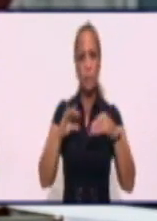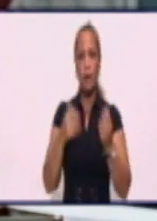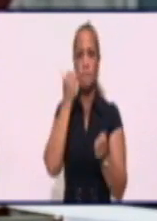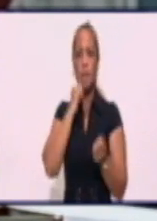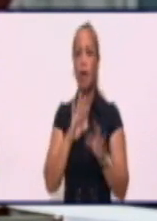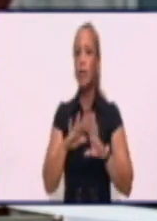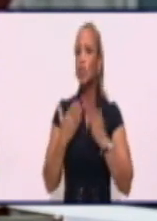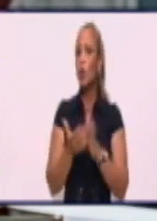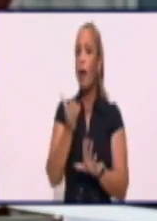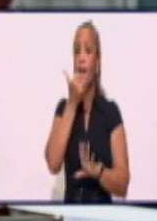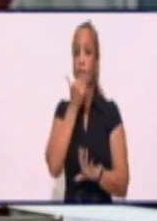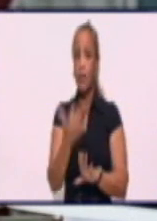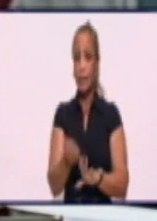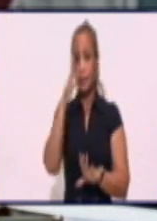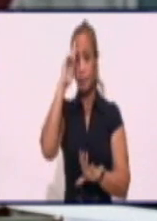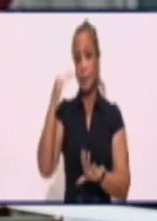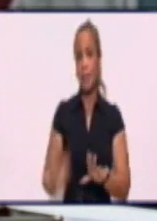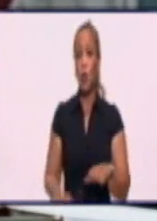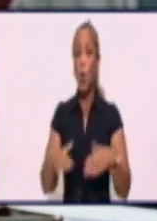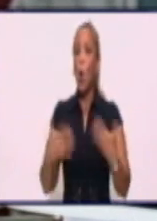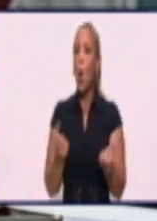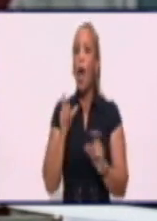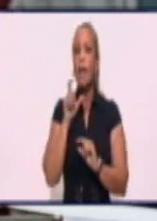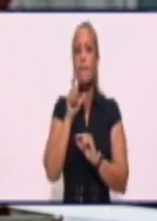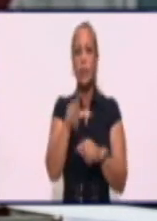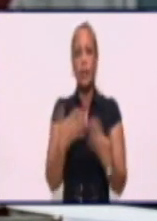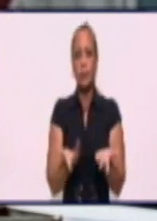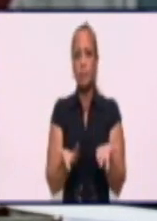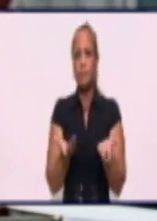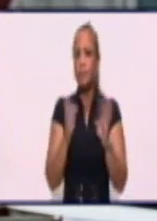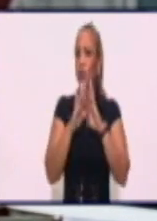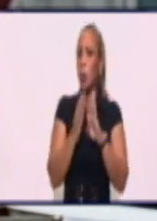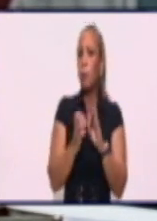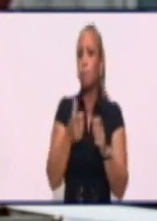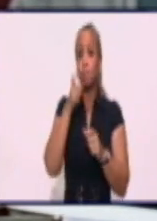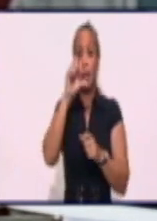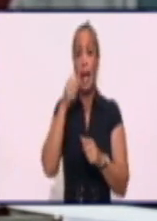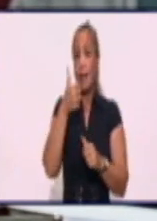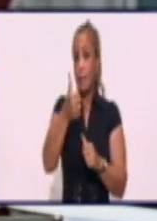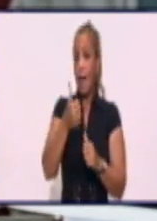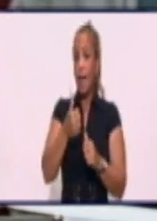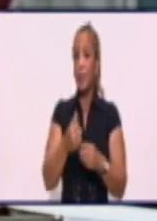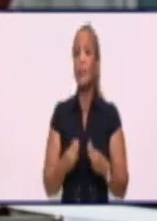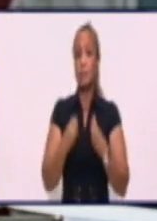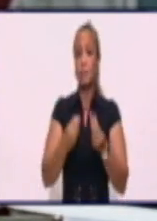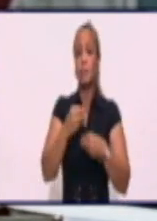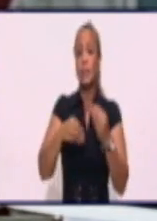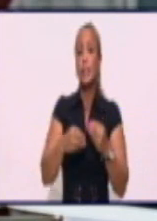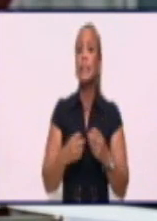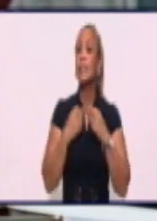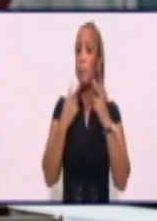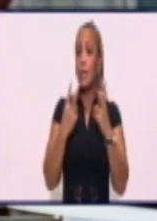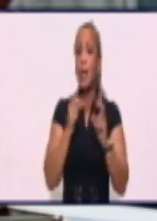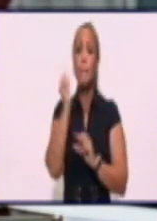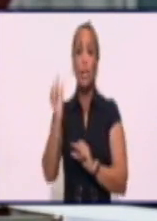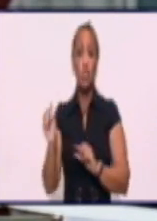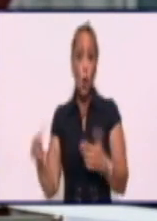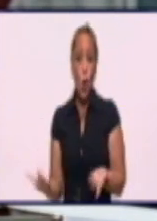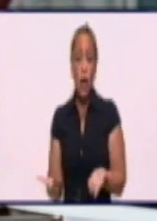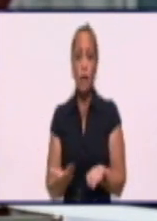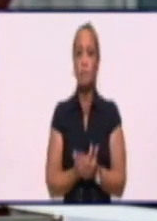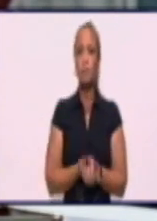sector de la salud, que al final revierte en calidad de vida de las personas, en salvar vidas humanas. Y a pesar